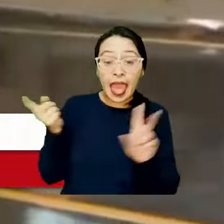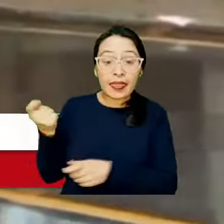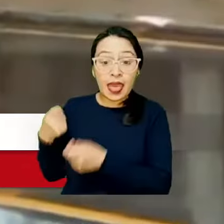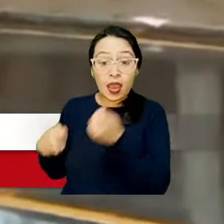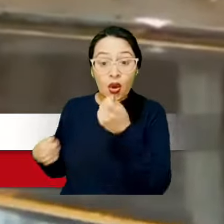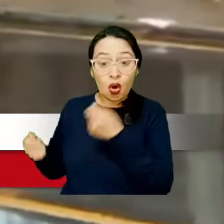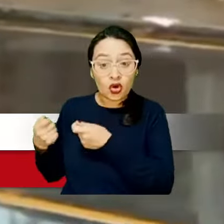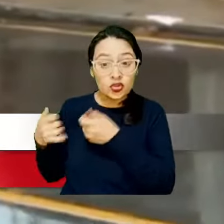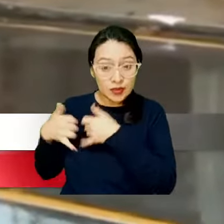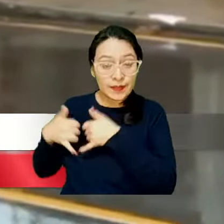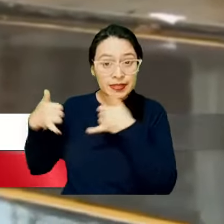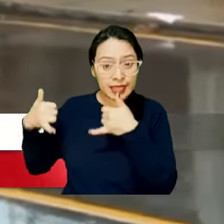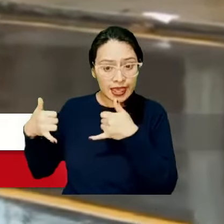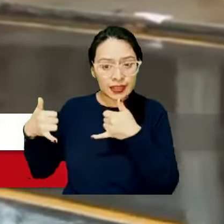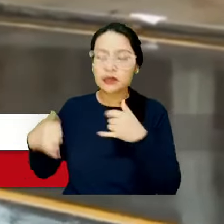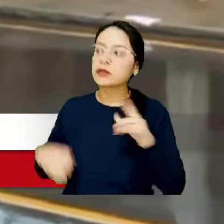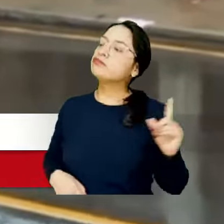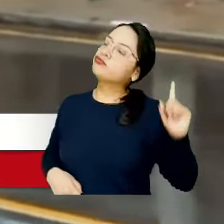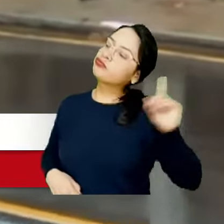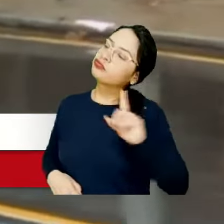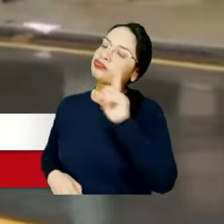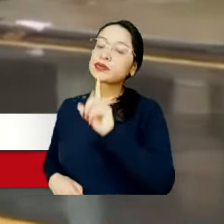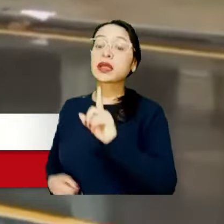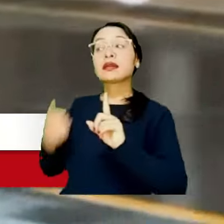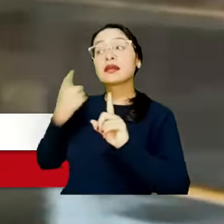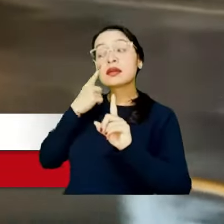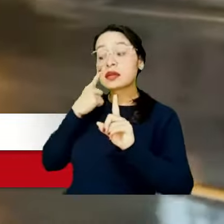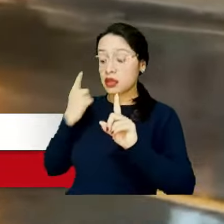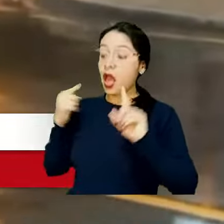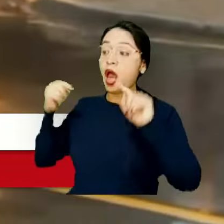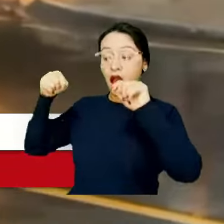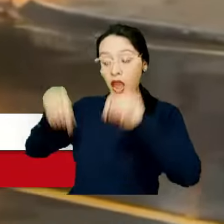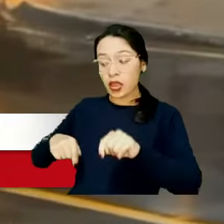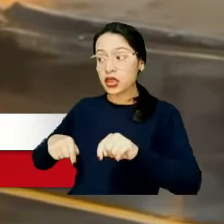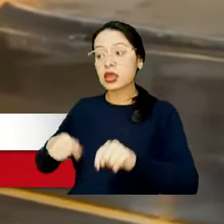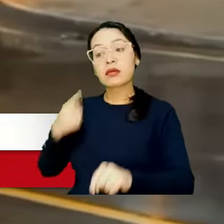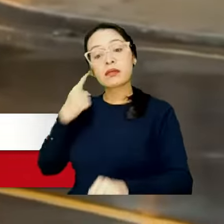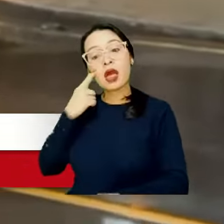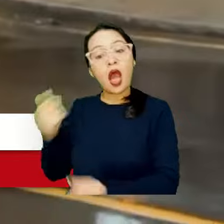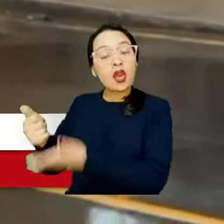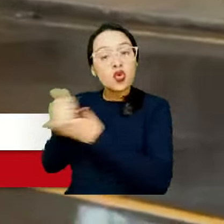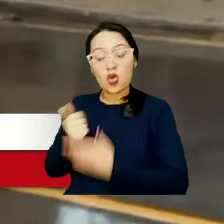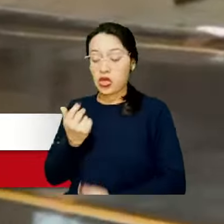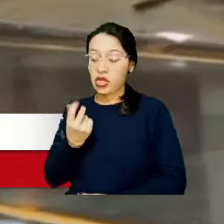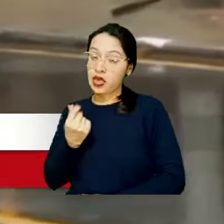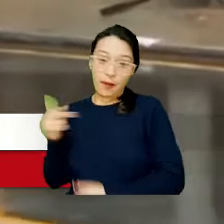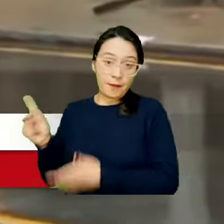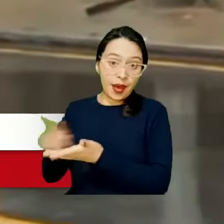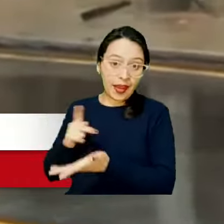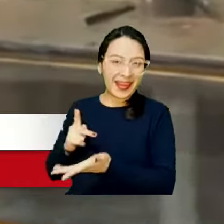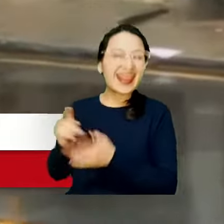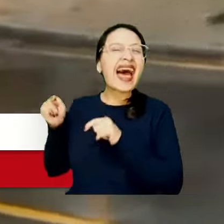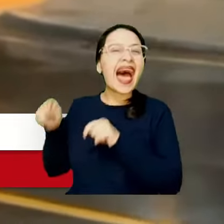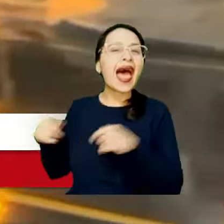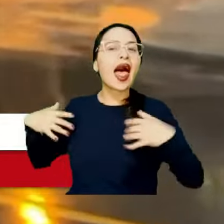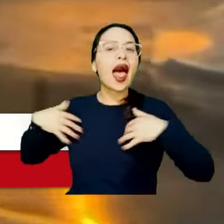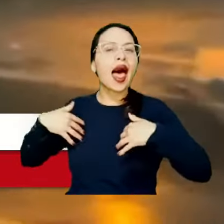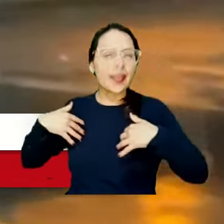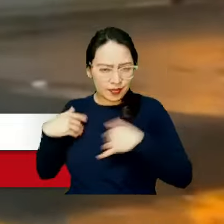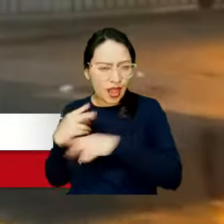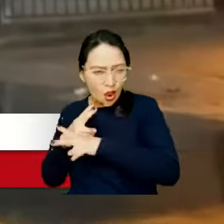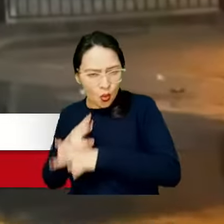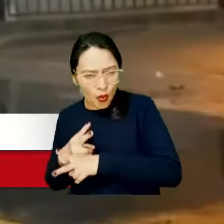A este lado de acá, a la izquierda, hay un local de una veterinaria y han llegado un vacunador primero. Llegó